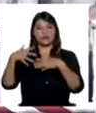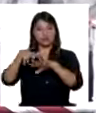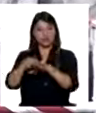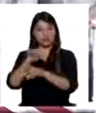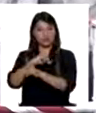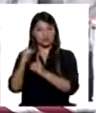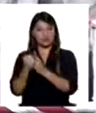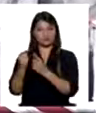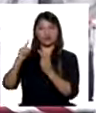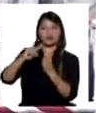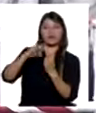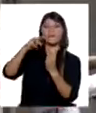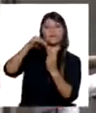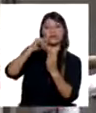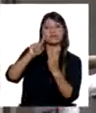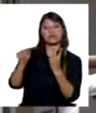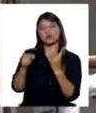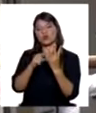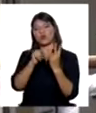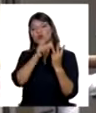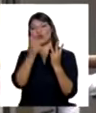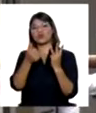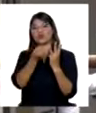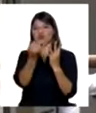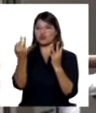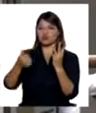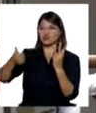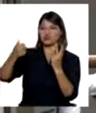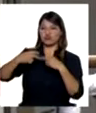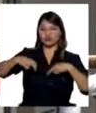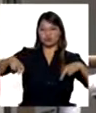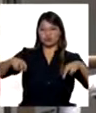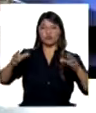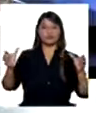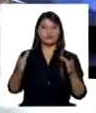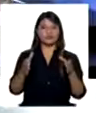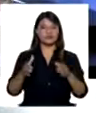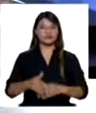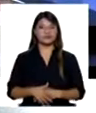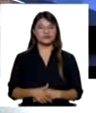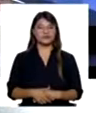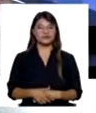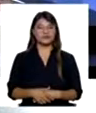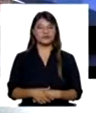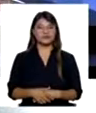Martini, así como de autoridades locales y regionales. 8:10 y...